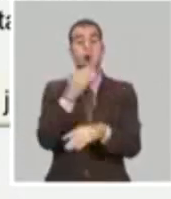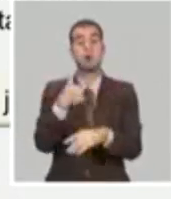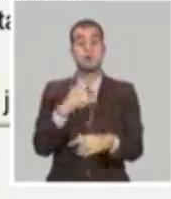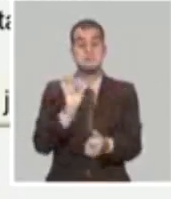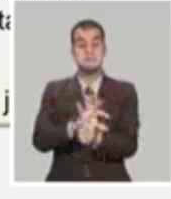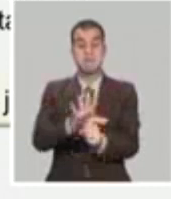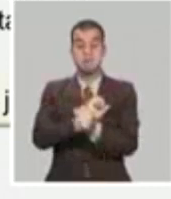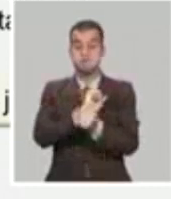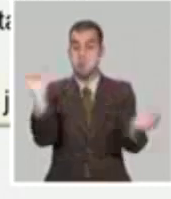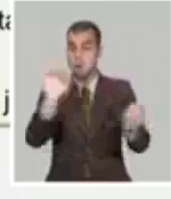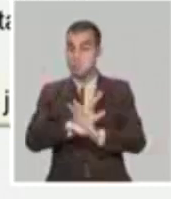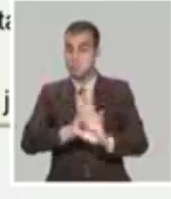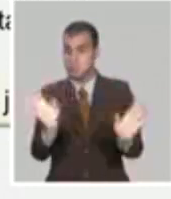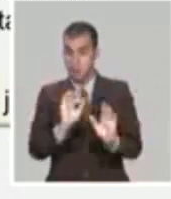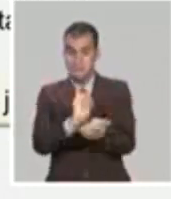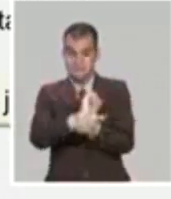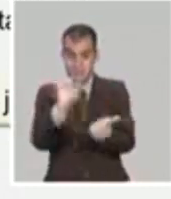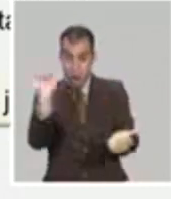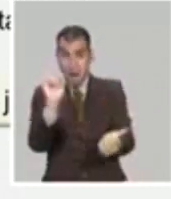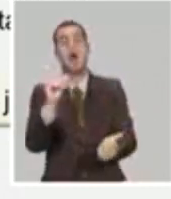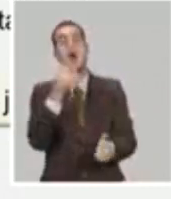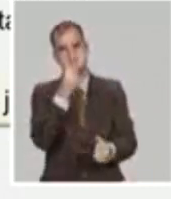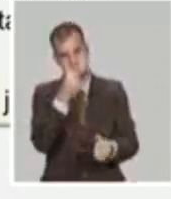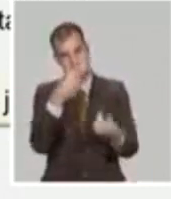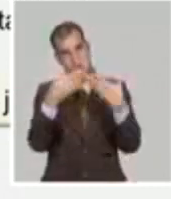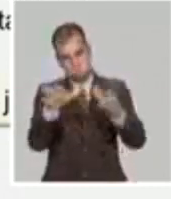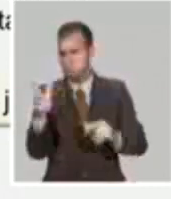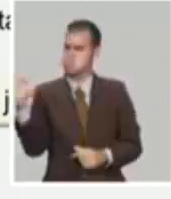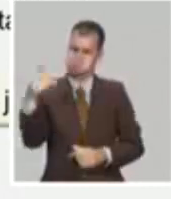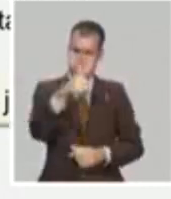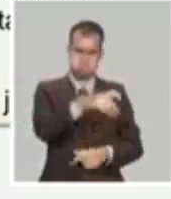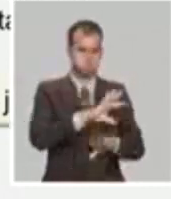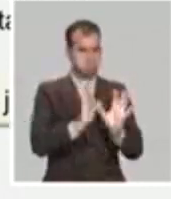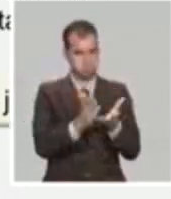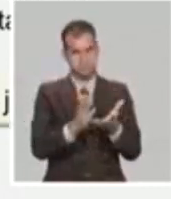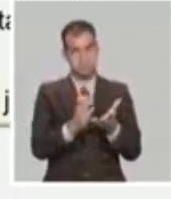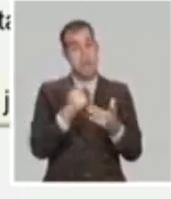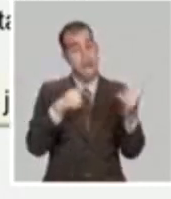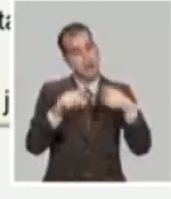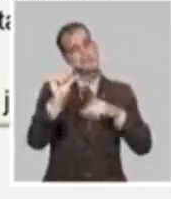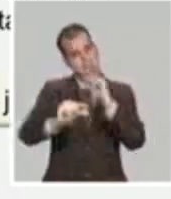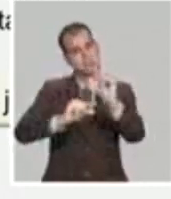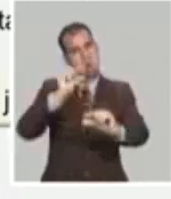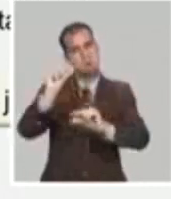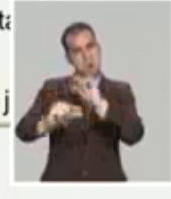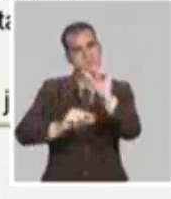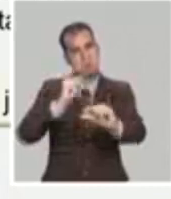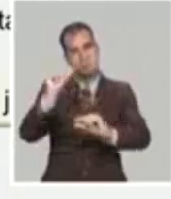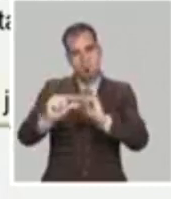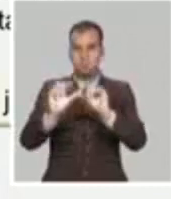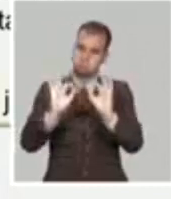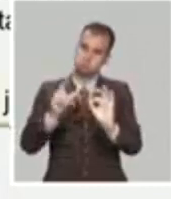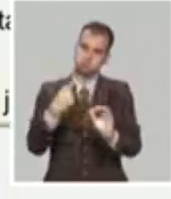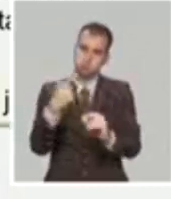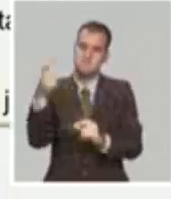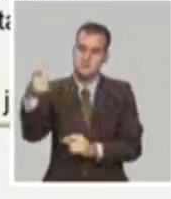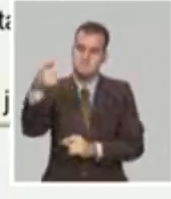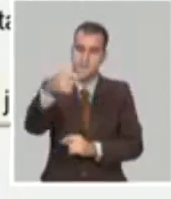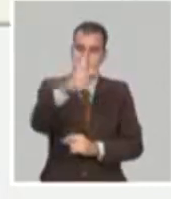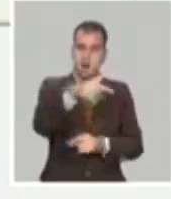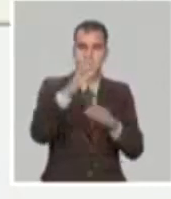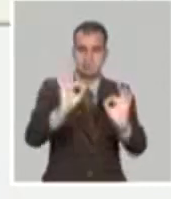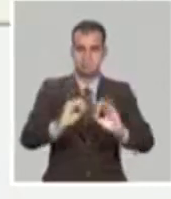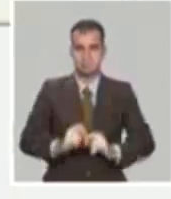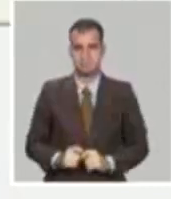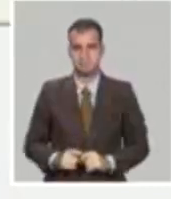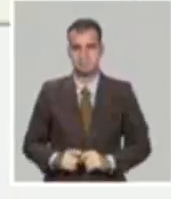tengamos el autorizo de uso de emergencia, pero vamos a irlo trabajando en la intervención. La segunda